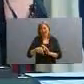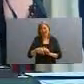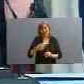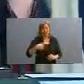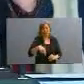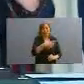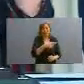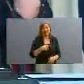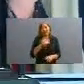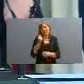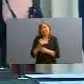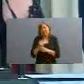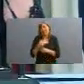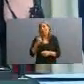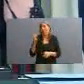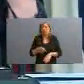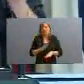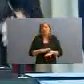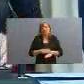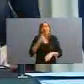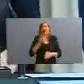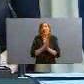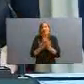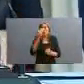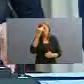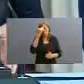que tenemos estas misiones por Constitución.